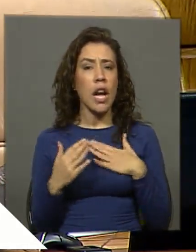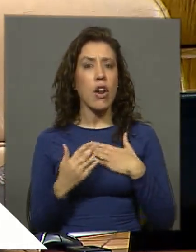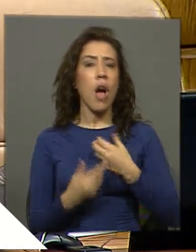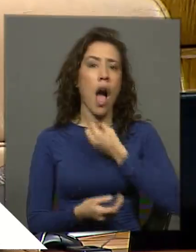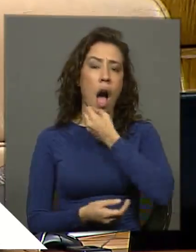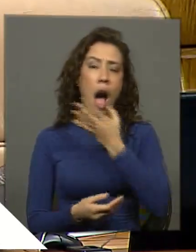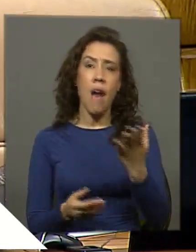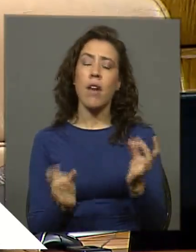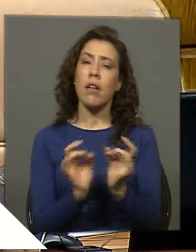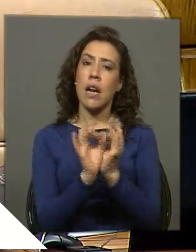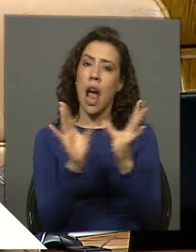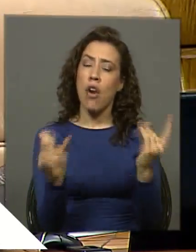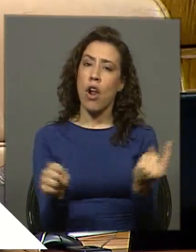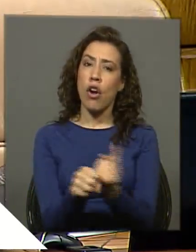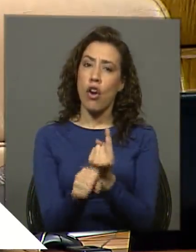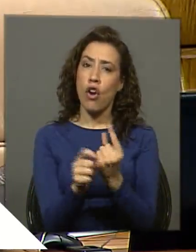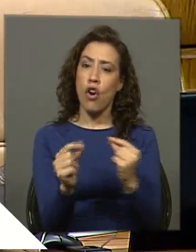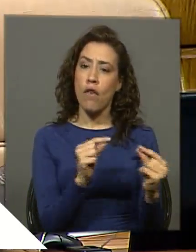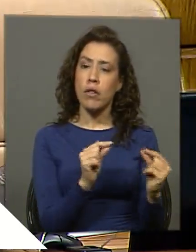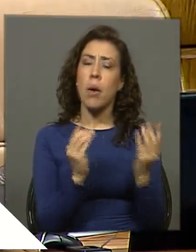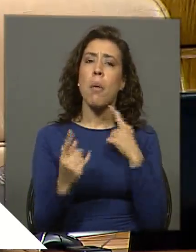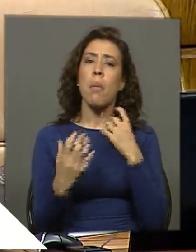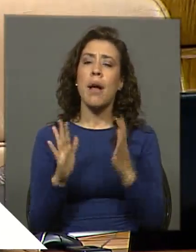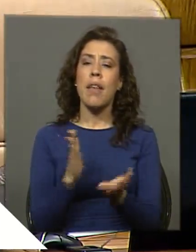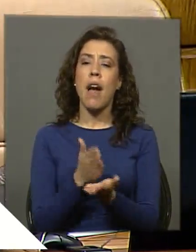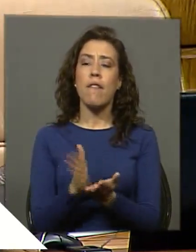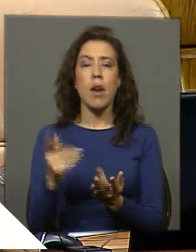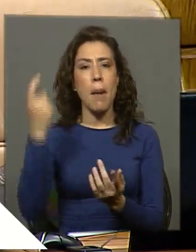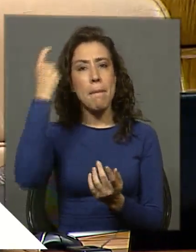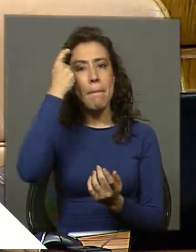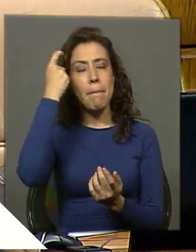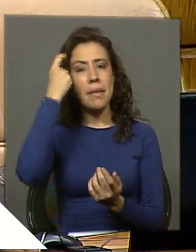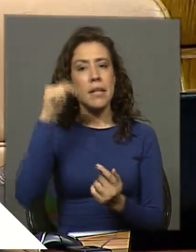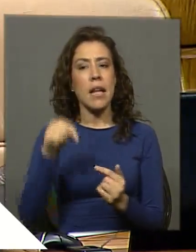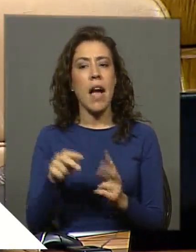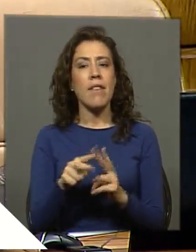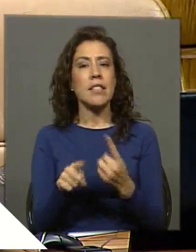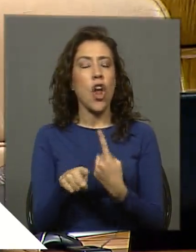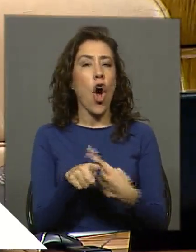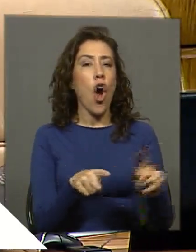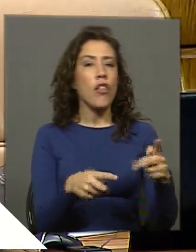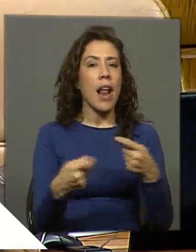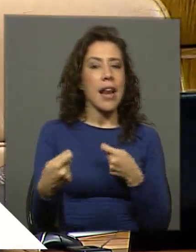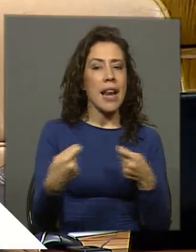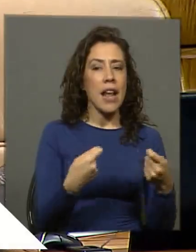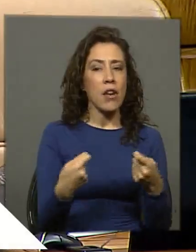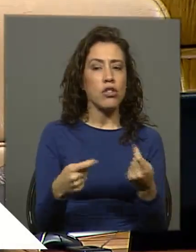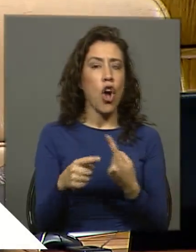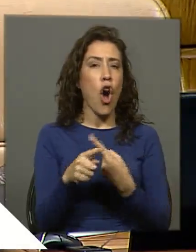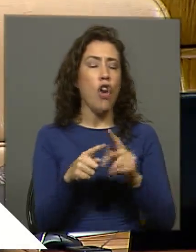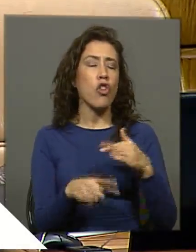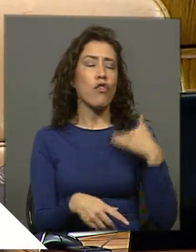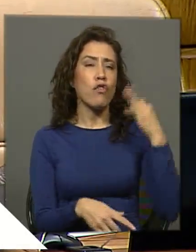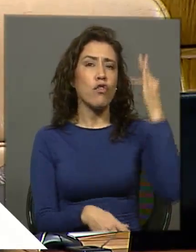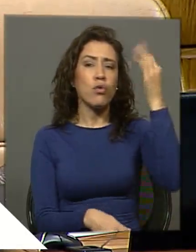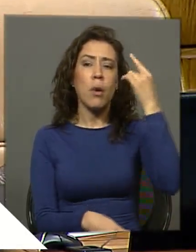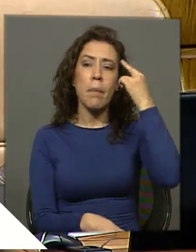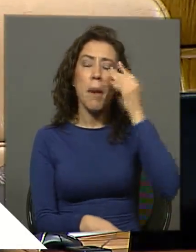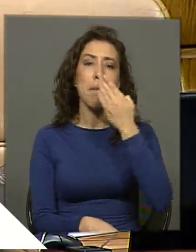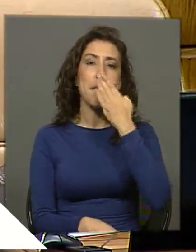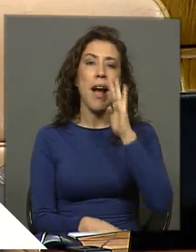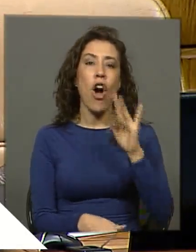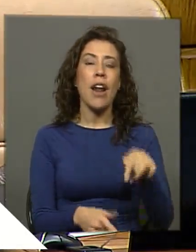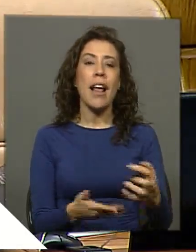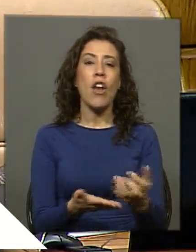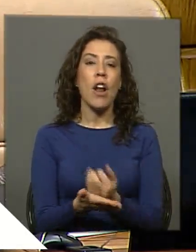sincerar las conversaciones porque se los deja fuera pensando en que aquí va a haber otra negociación en otro momento y que va a ser mejor